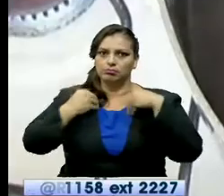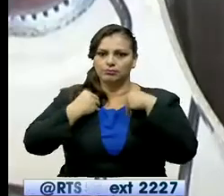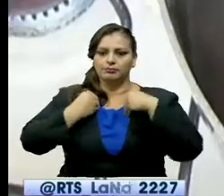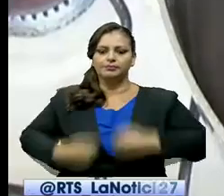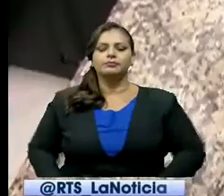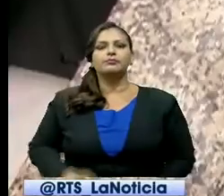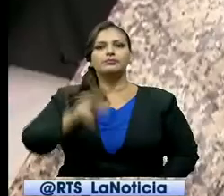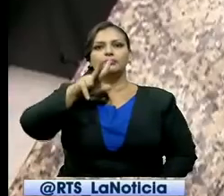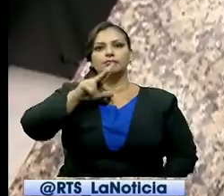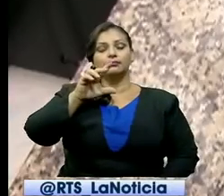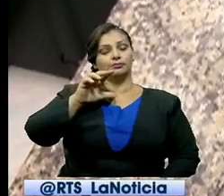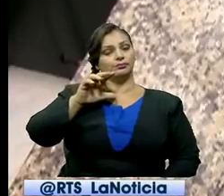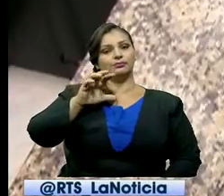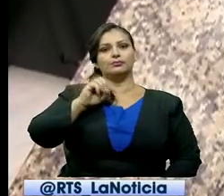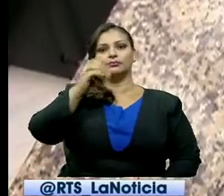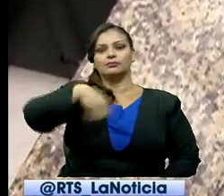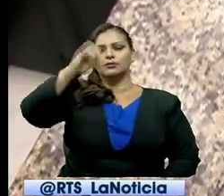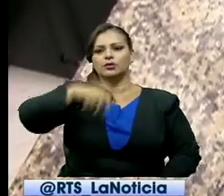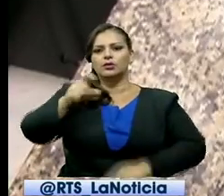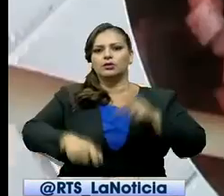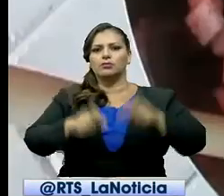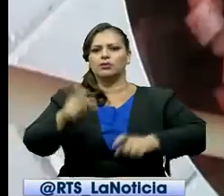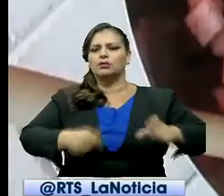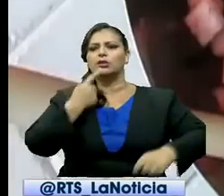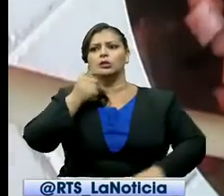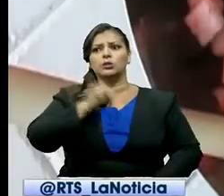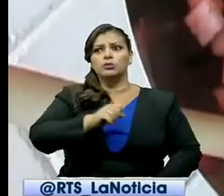ver a un médico al momento de planear una dieta. El